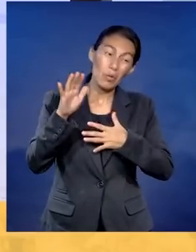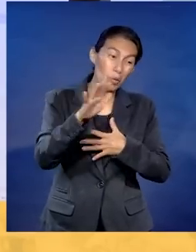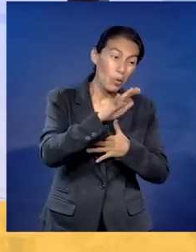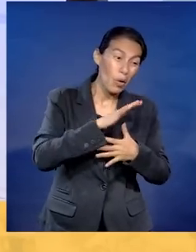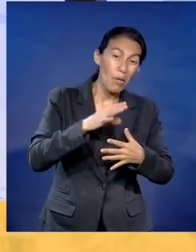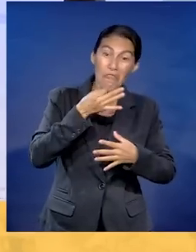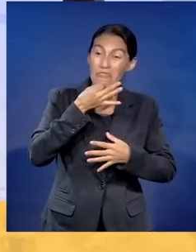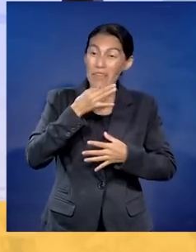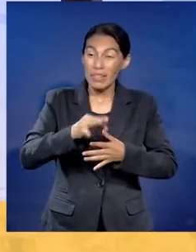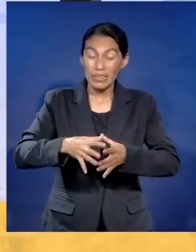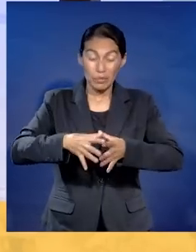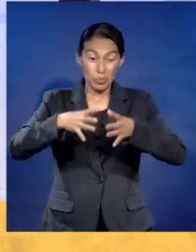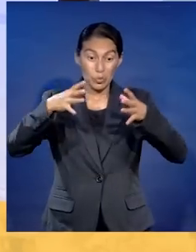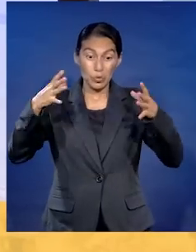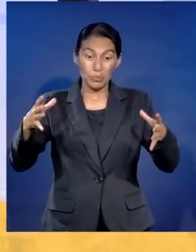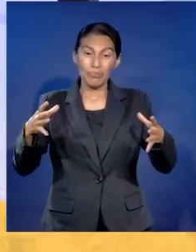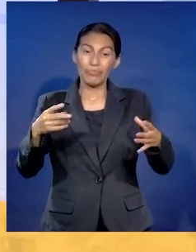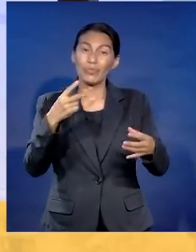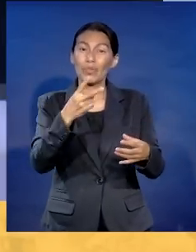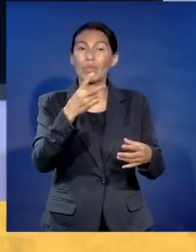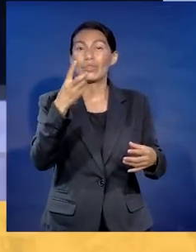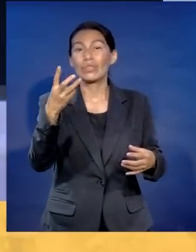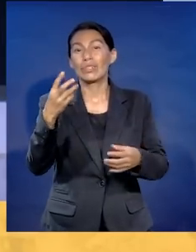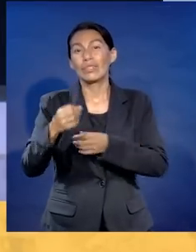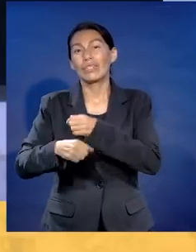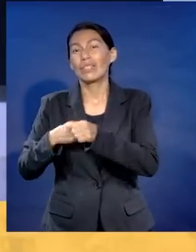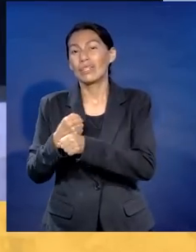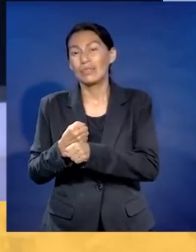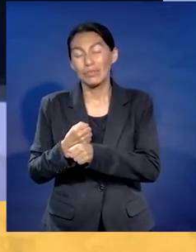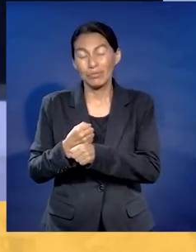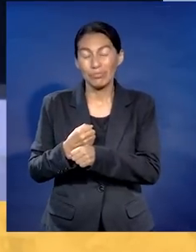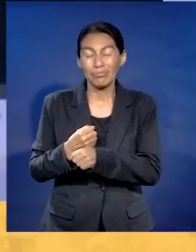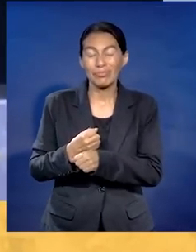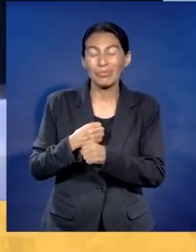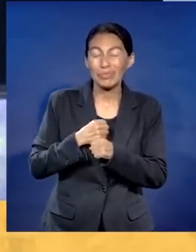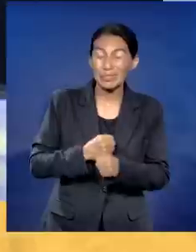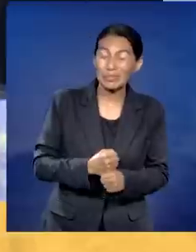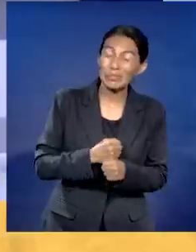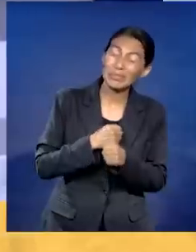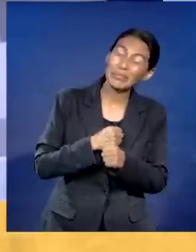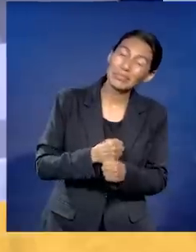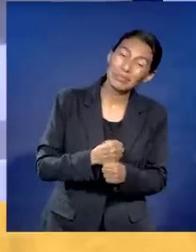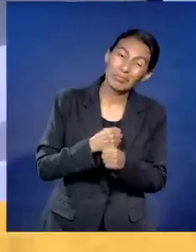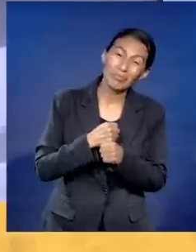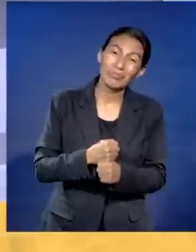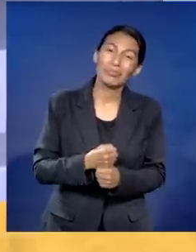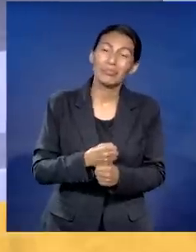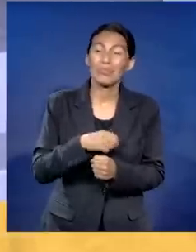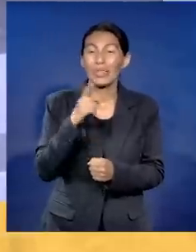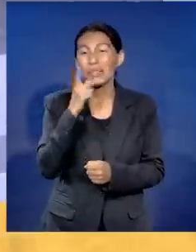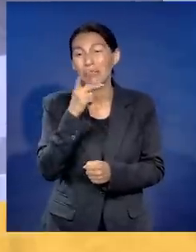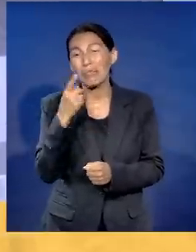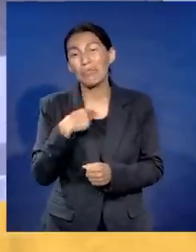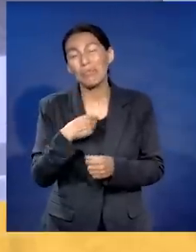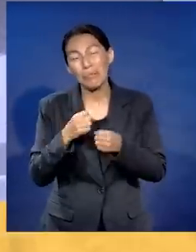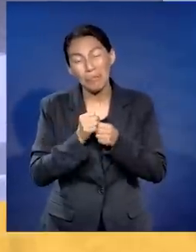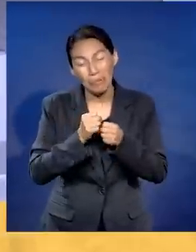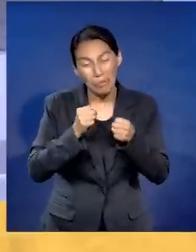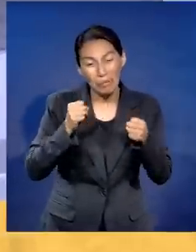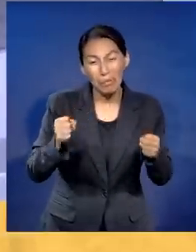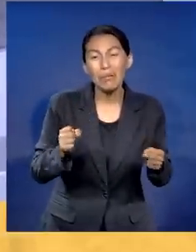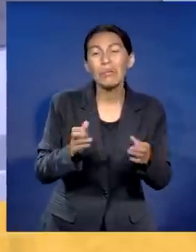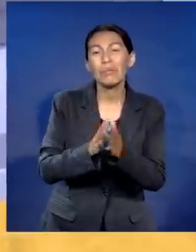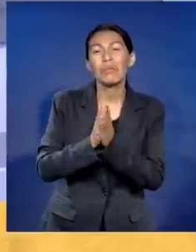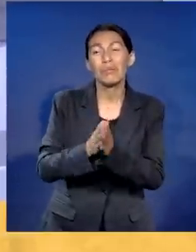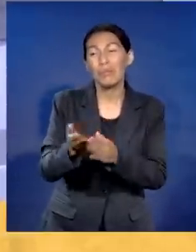que hicieron, que aventaron la casa por la ventana, unos 2, 3 años adelante, ahí están, pastor, mire que no, ya